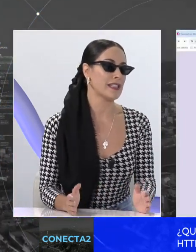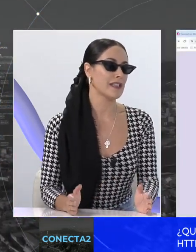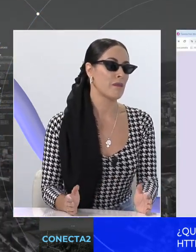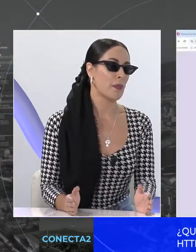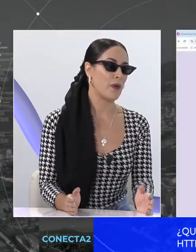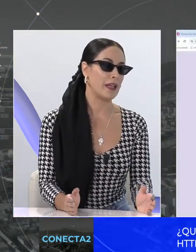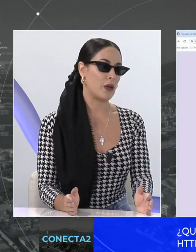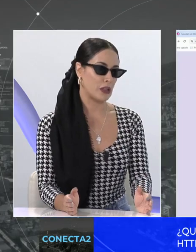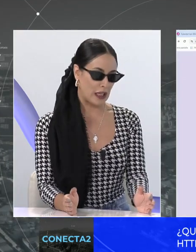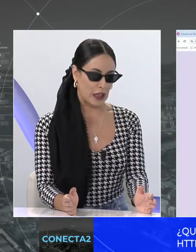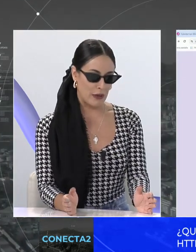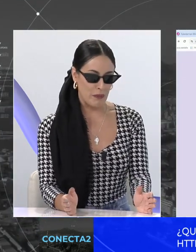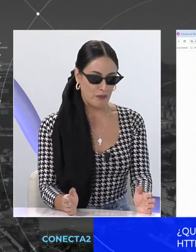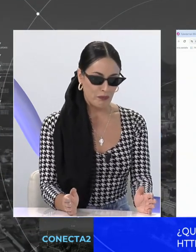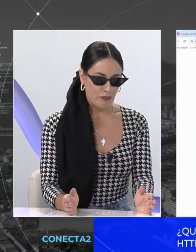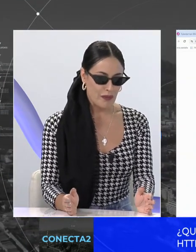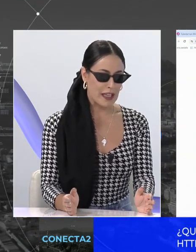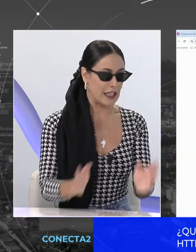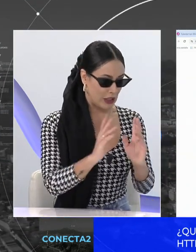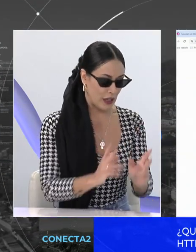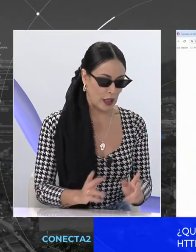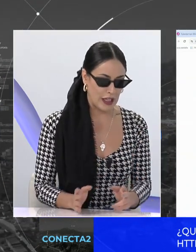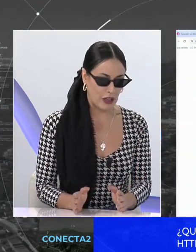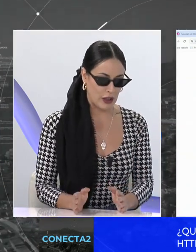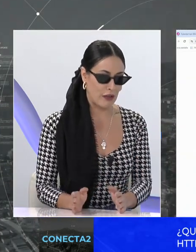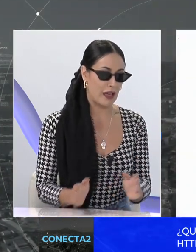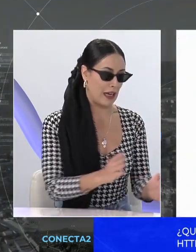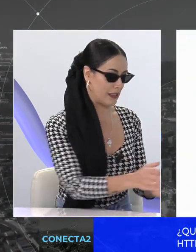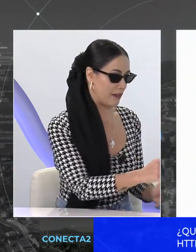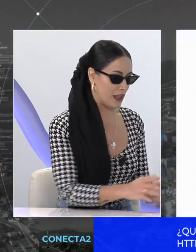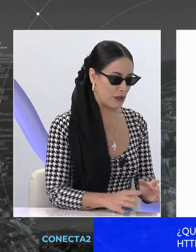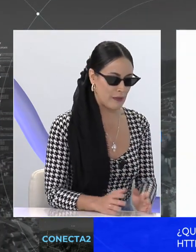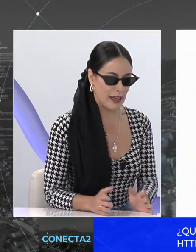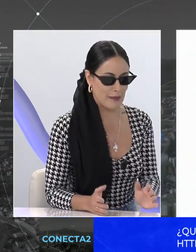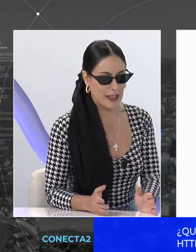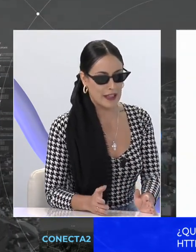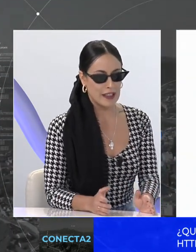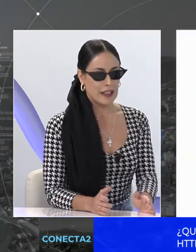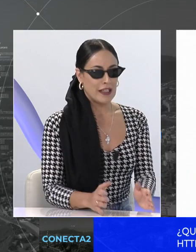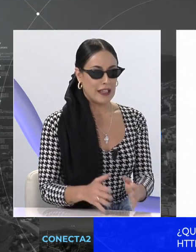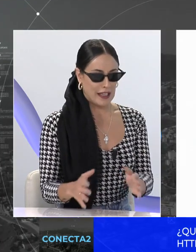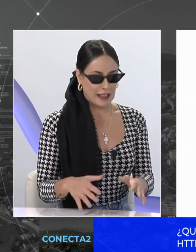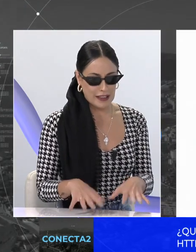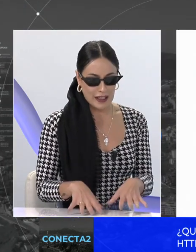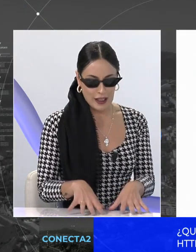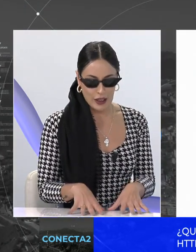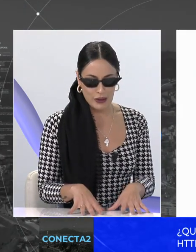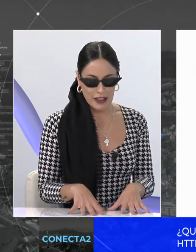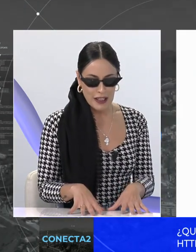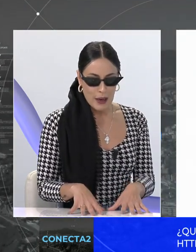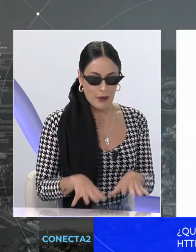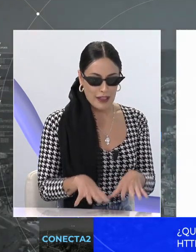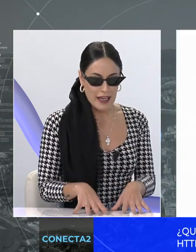las bases cuando las recibí que tengo que decir que lo recibí a través de una amiga de María que es guitarrista aquí de